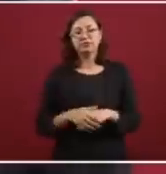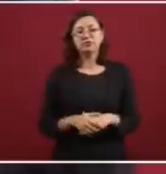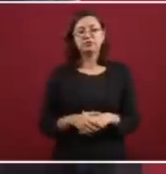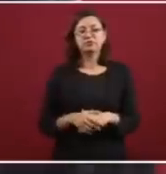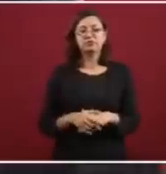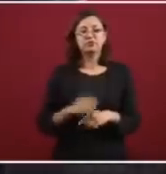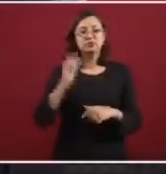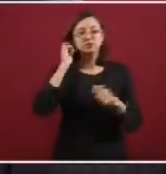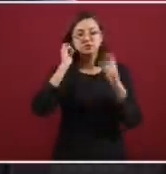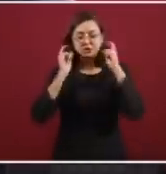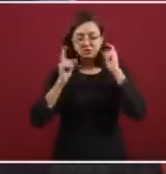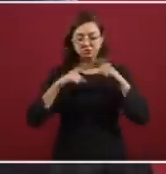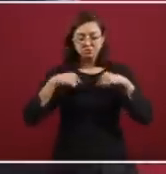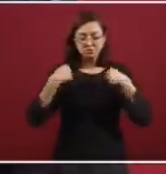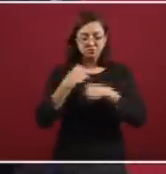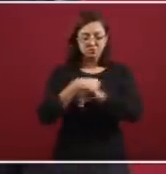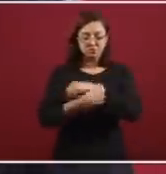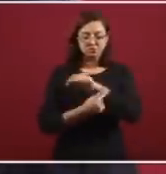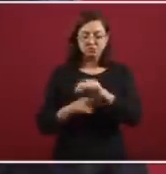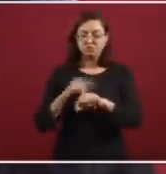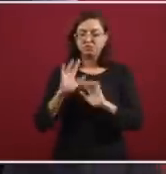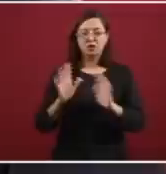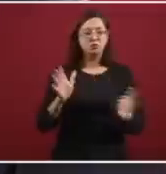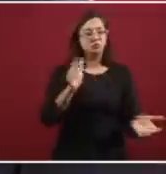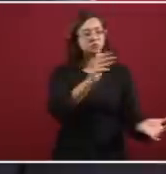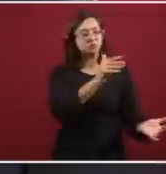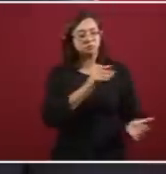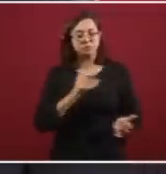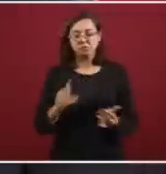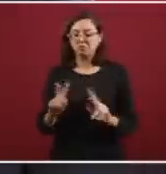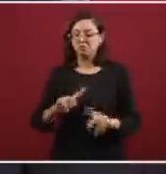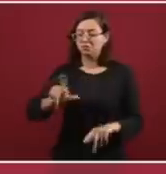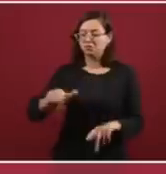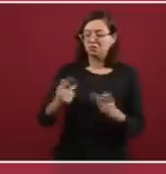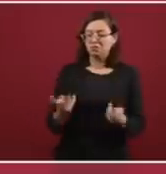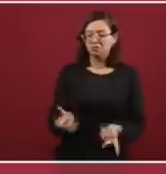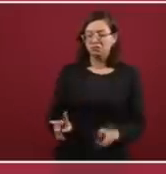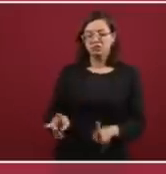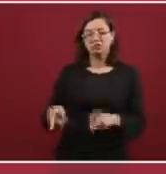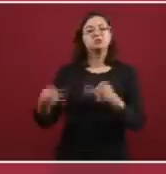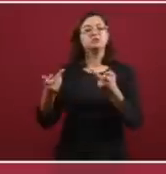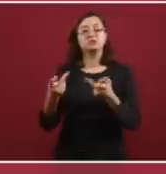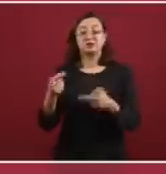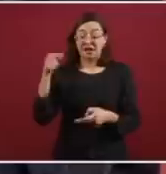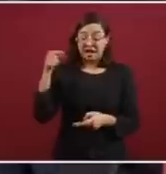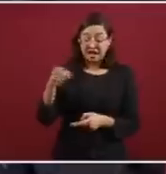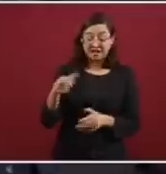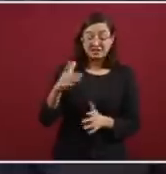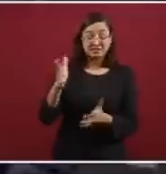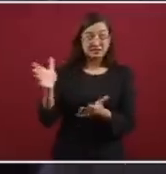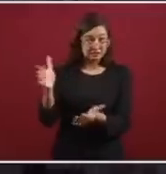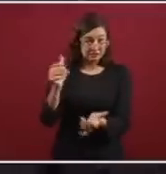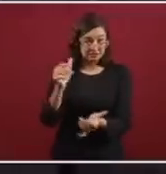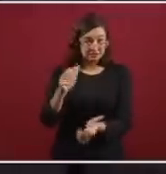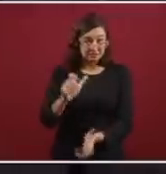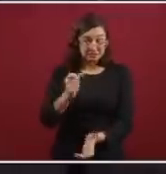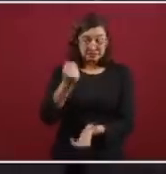en alhajas que han sido confiscadas, y ya se decidió que ese